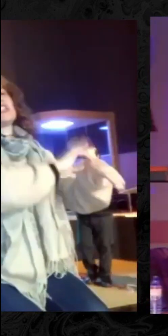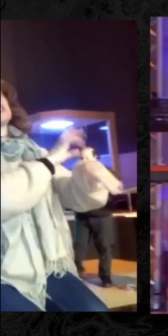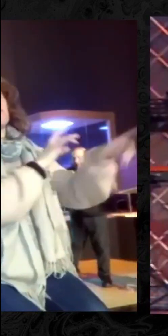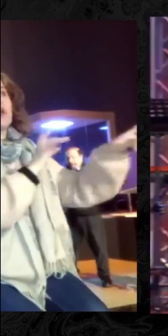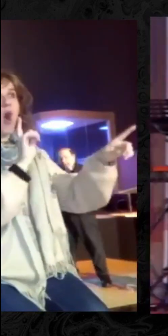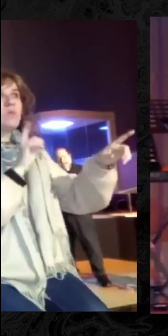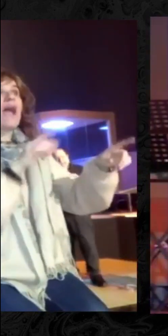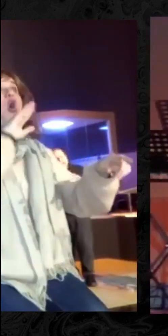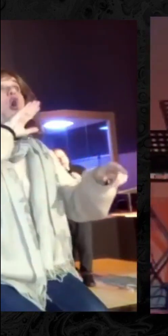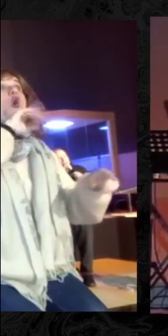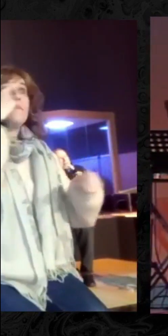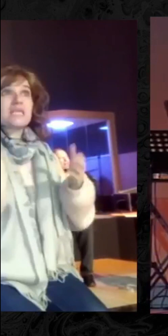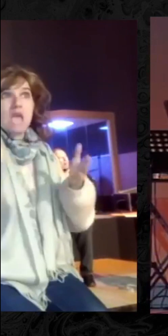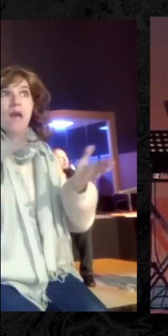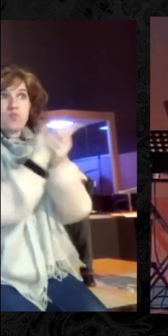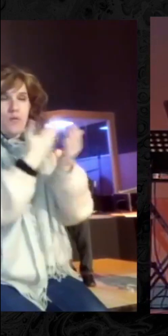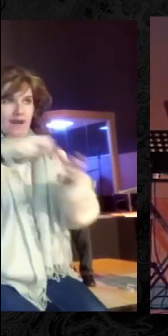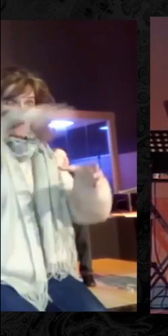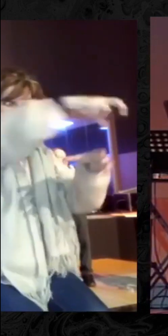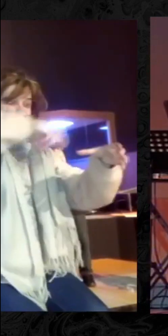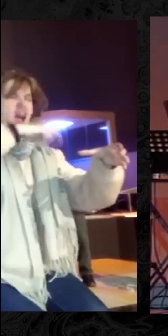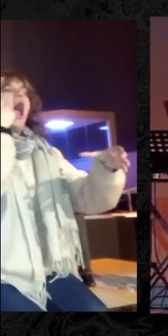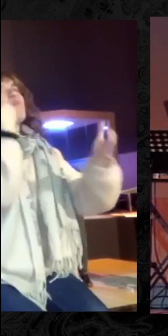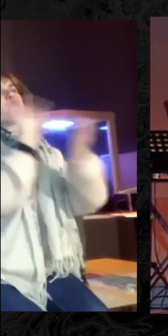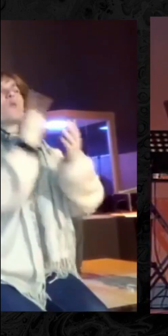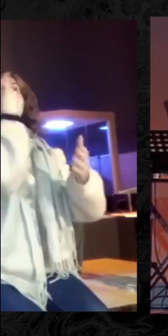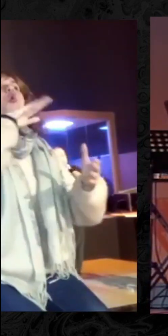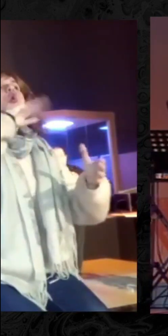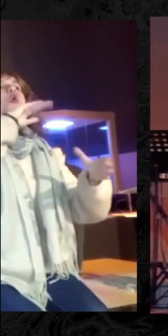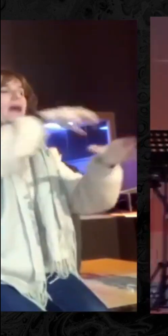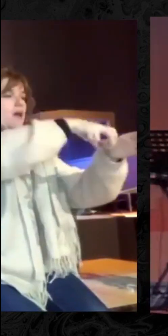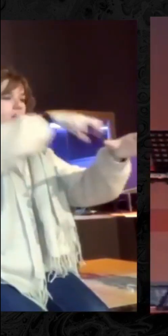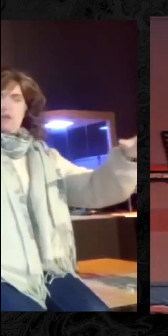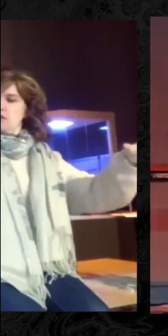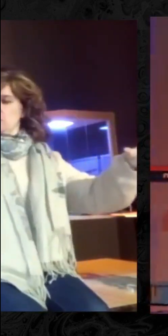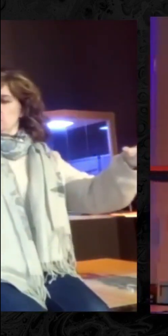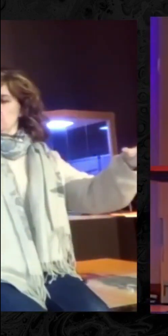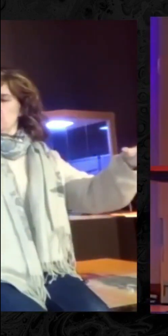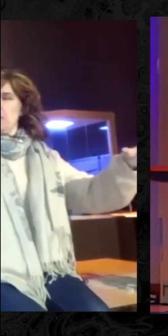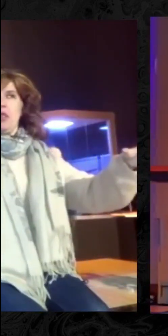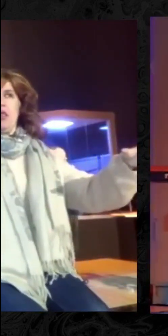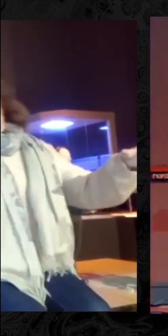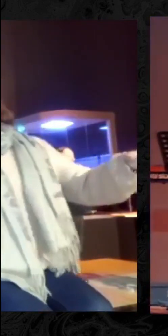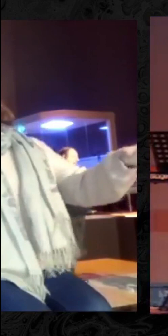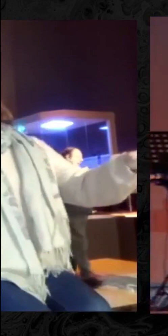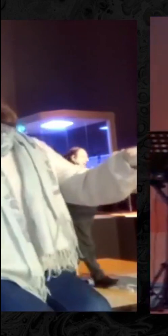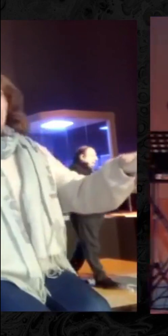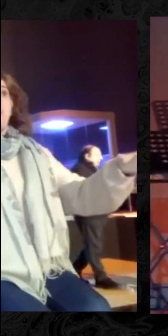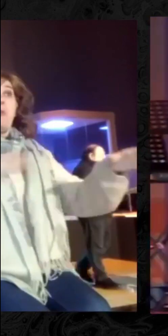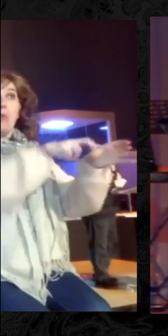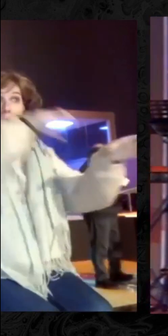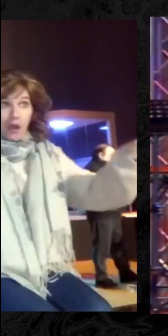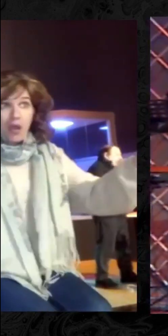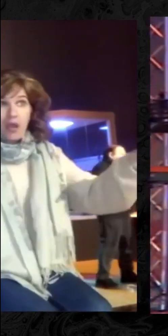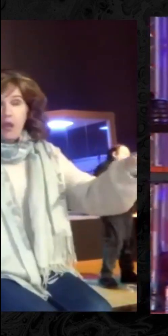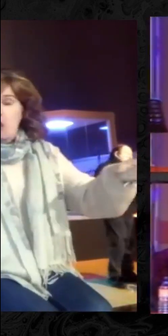la oveja la han sacado del redil cuando están dando vueltas así y sigue su vida normal sigue comiendo no no están trastornadas No pasa nada